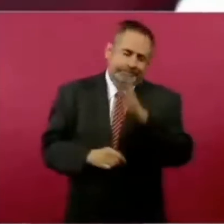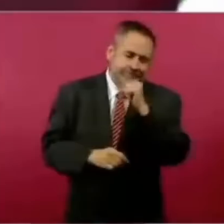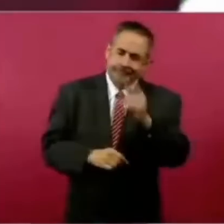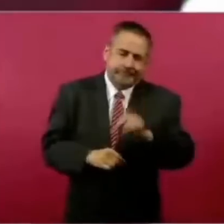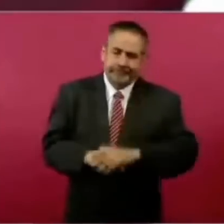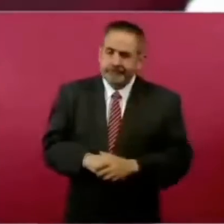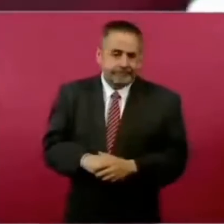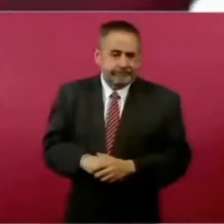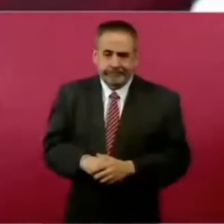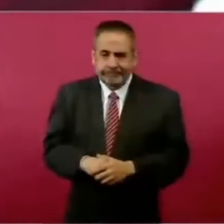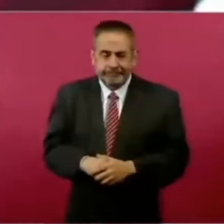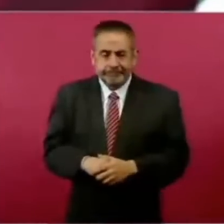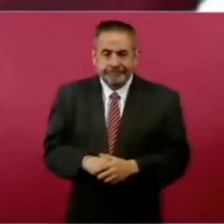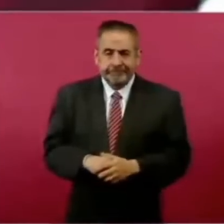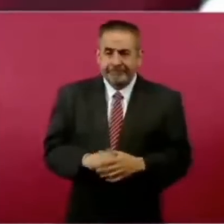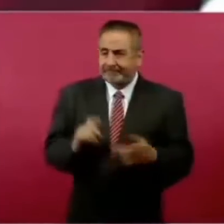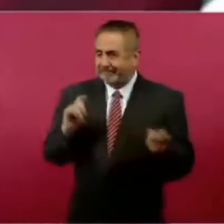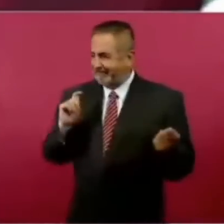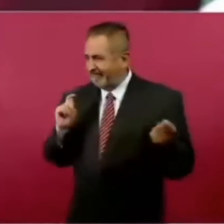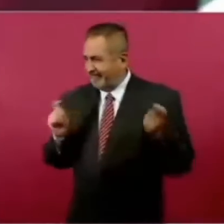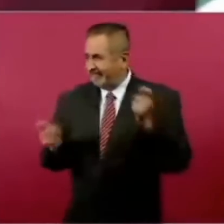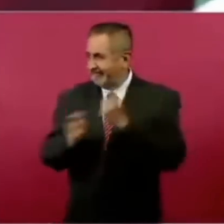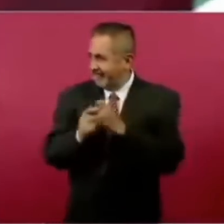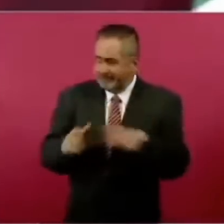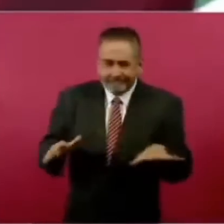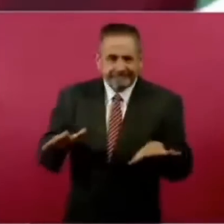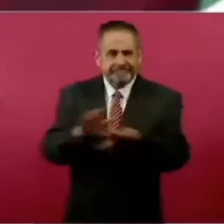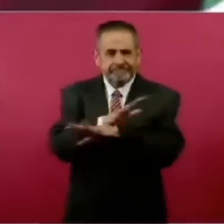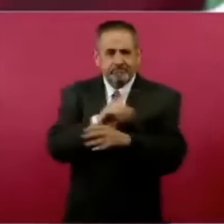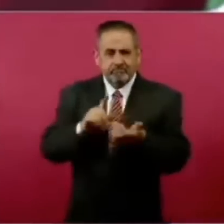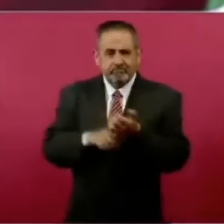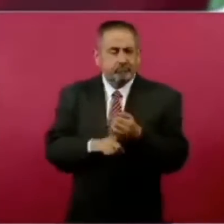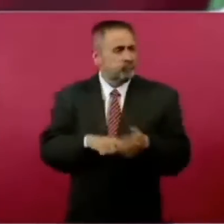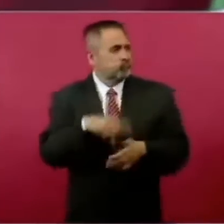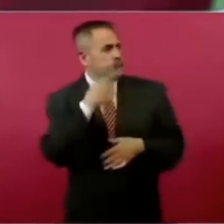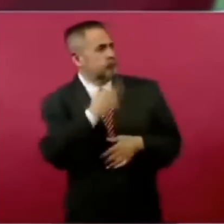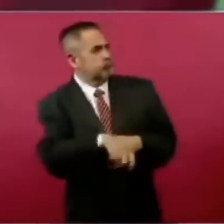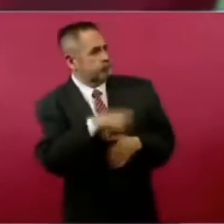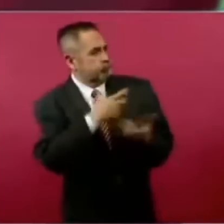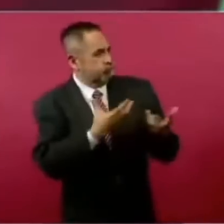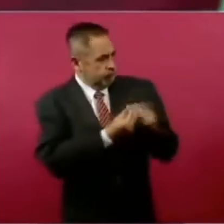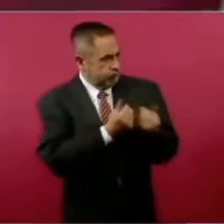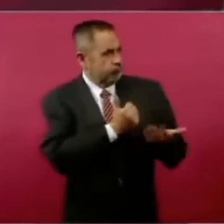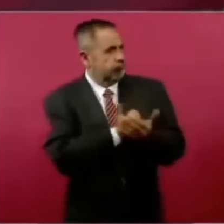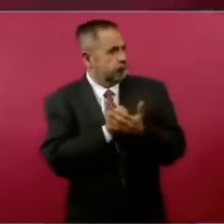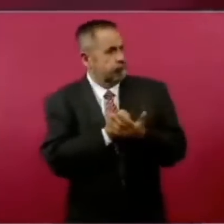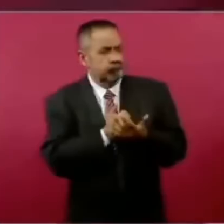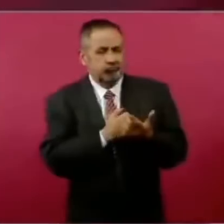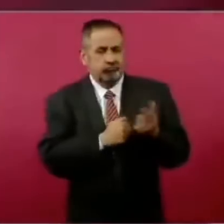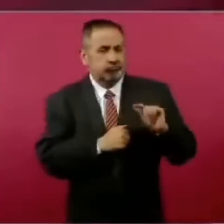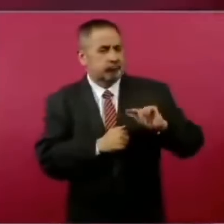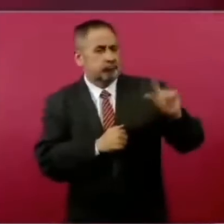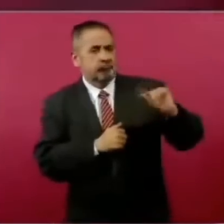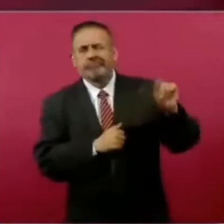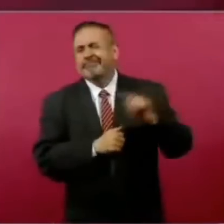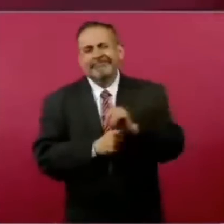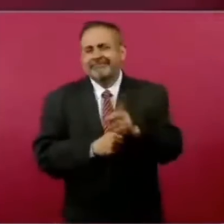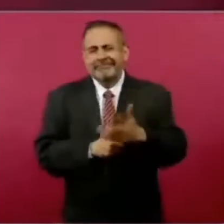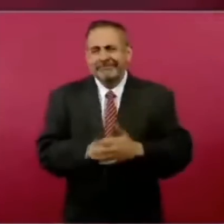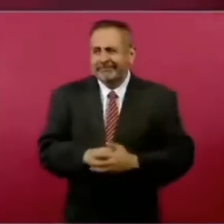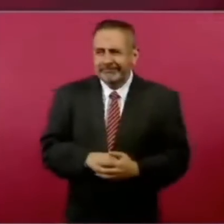Las transformaciones no se hacen con potentados, con los